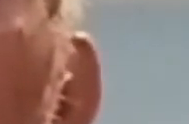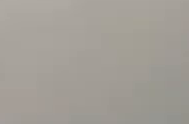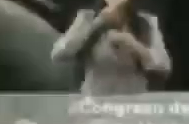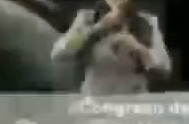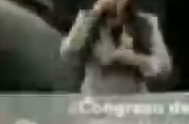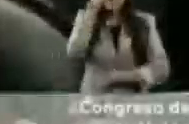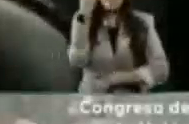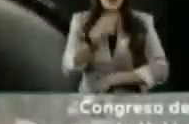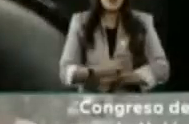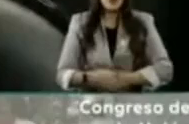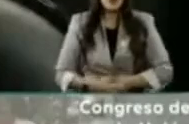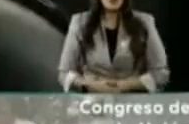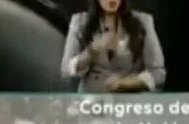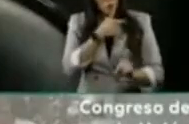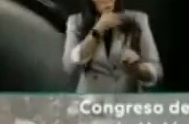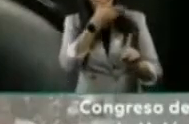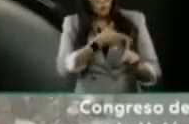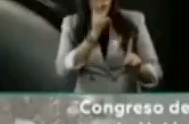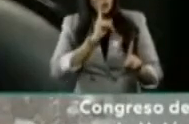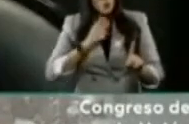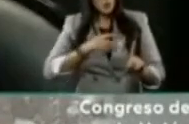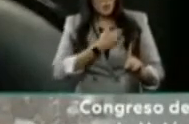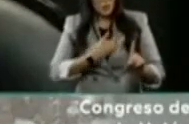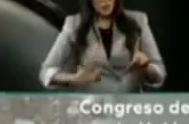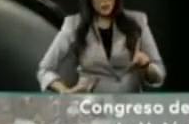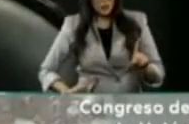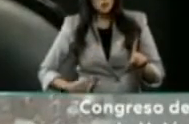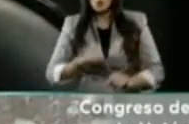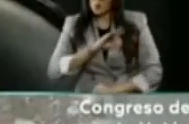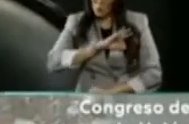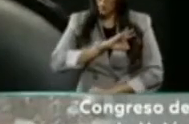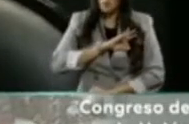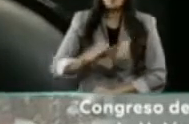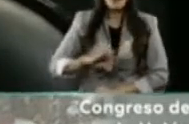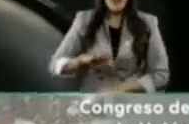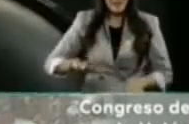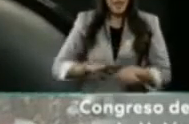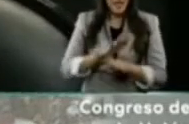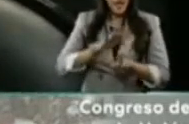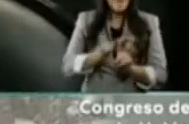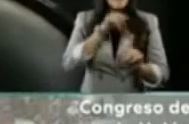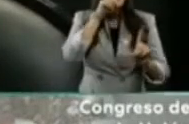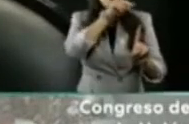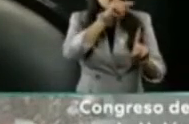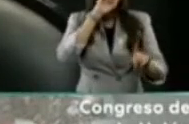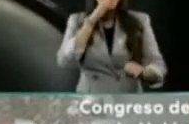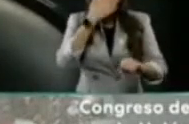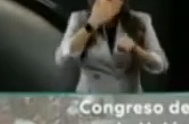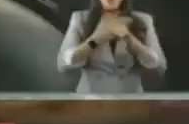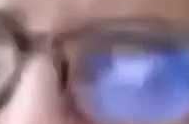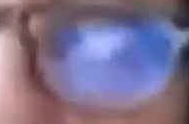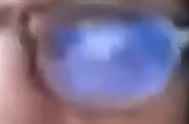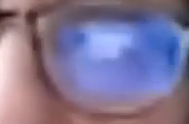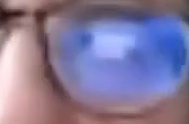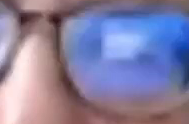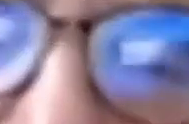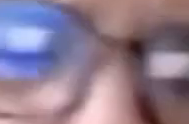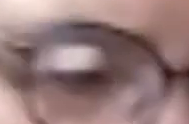Reveles, periodista, escritor, y también gracias al queridísimo Paco Cruz. Paco, por favor, compártenos tus redes sociales.